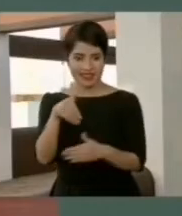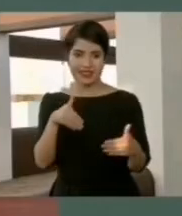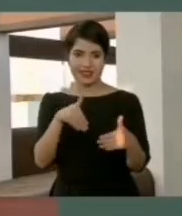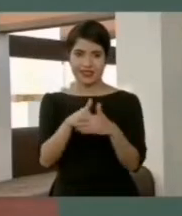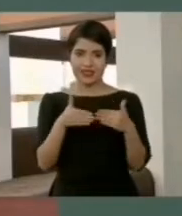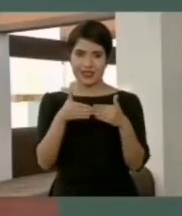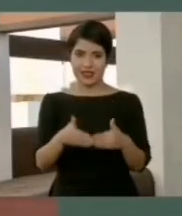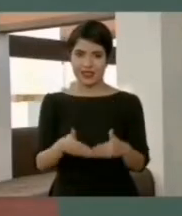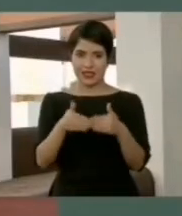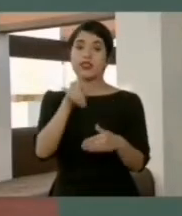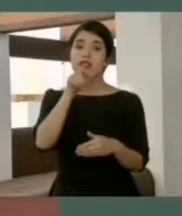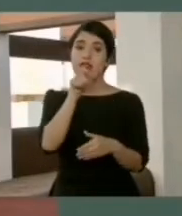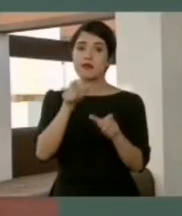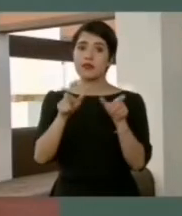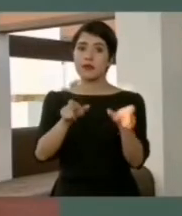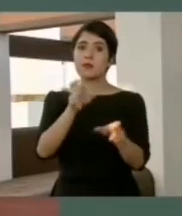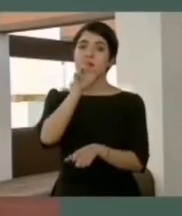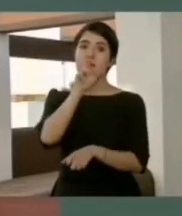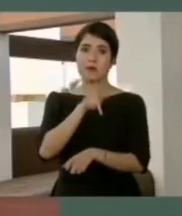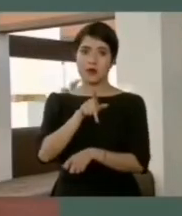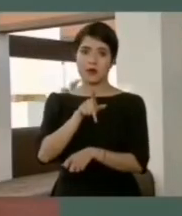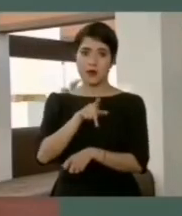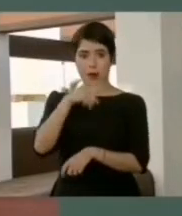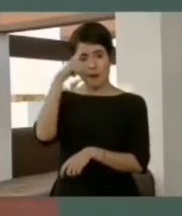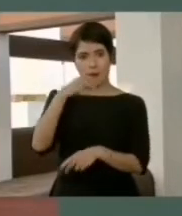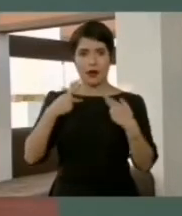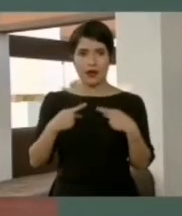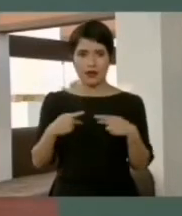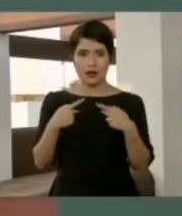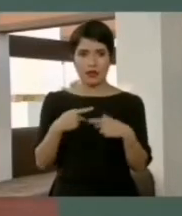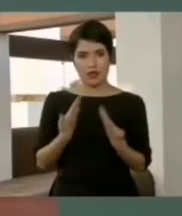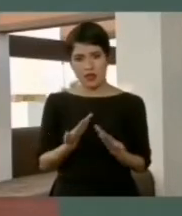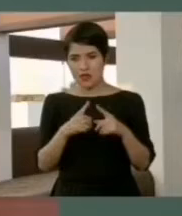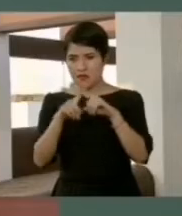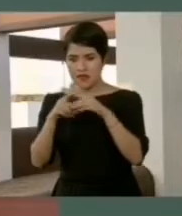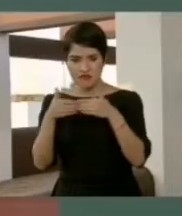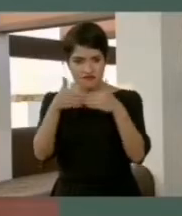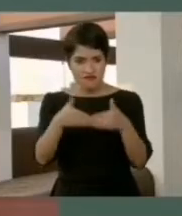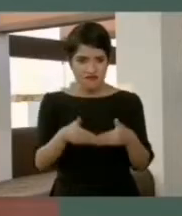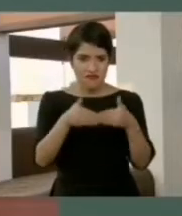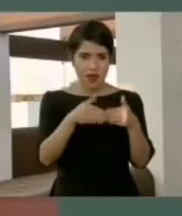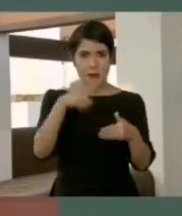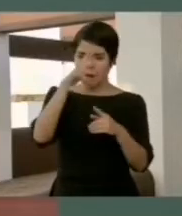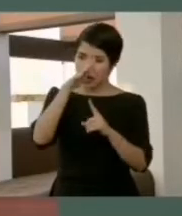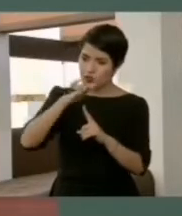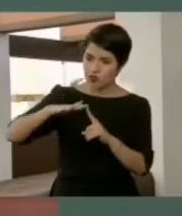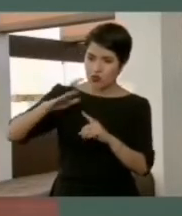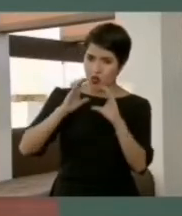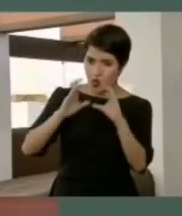sus niveles de seguridad operativa para el personal, los buques, el medio ambiente marino